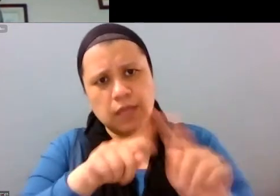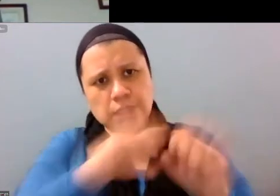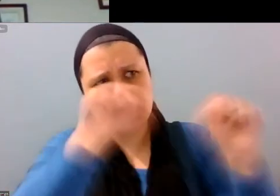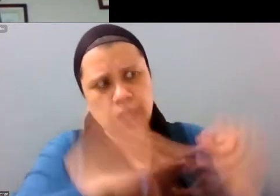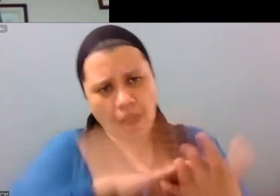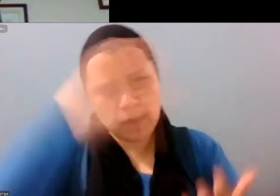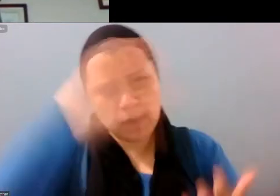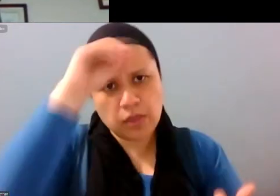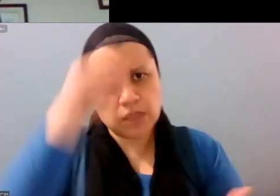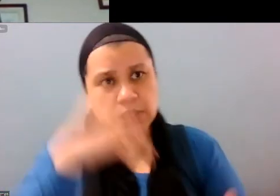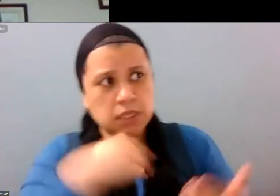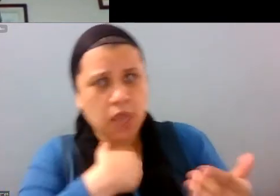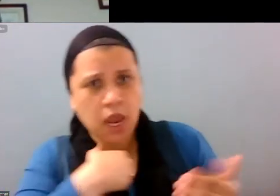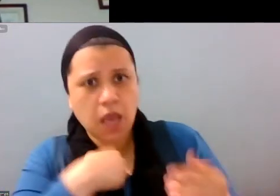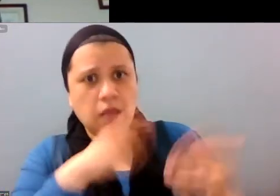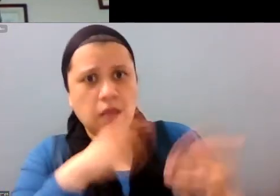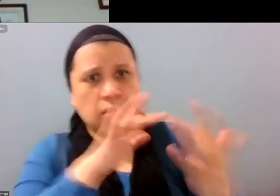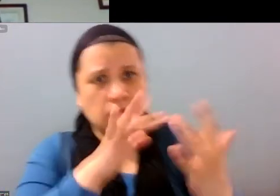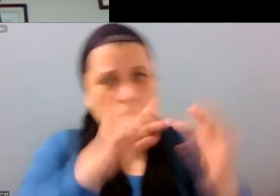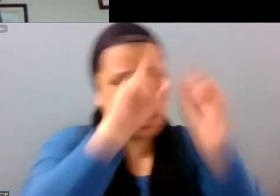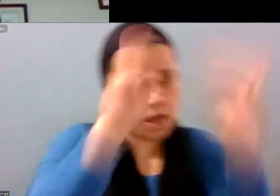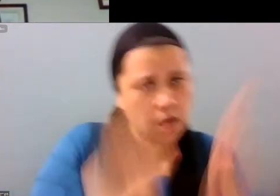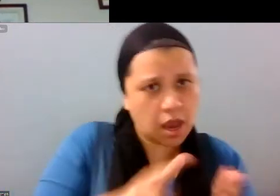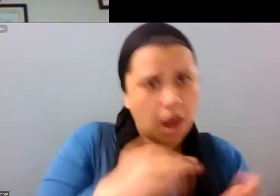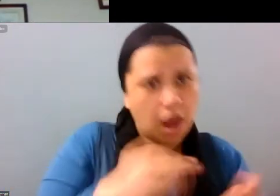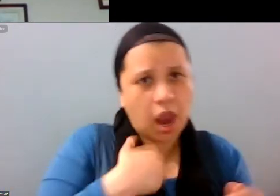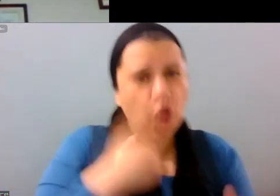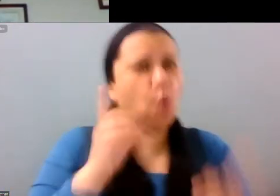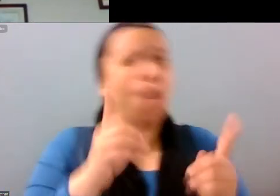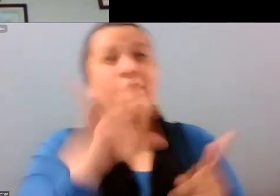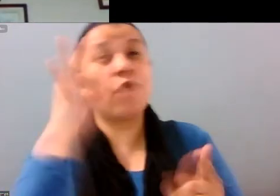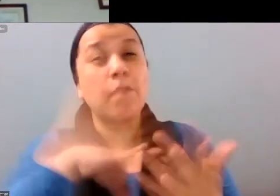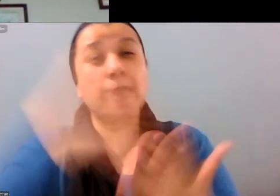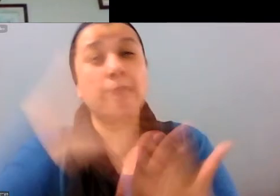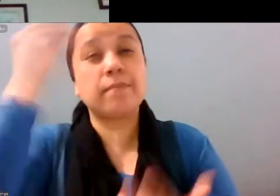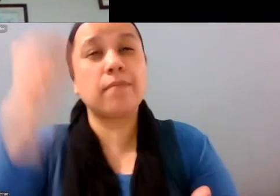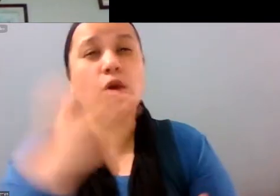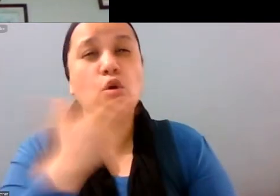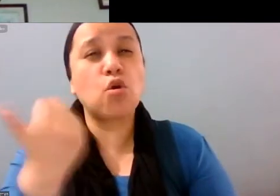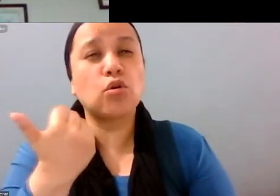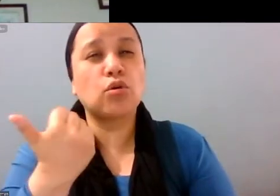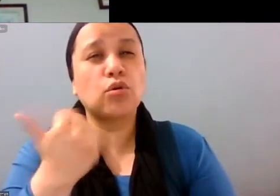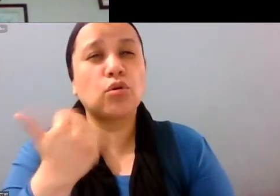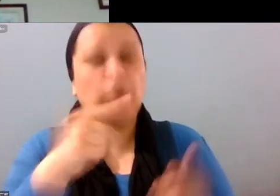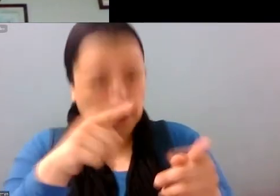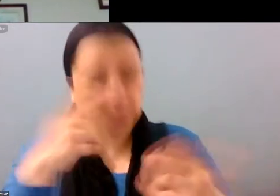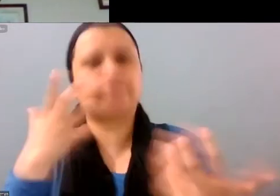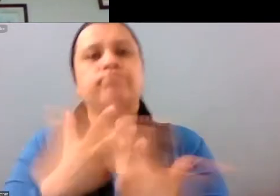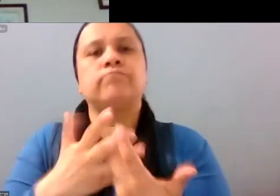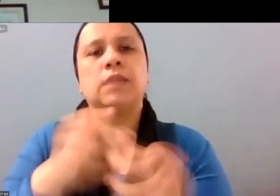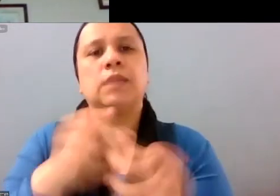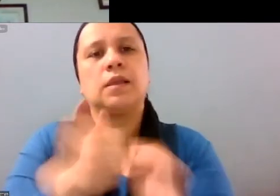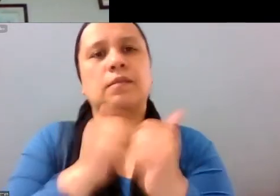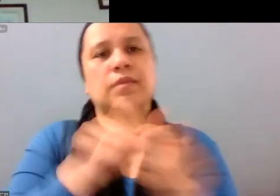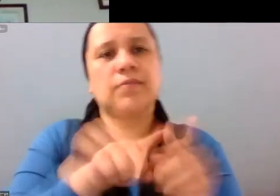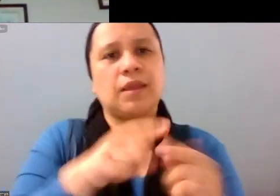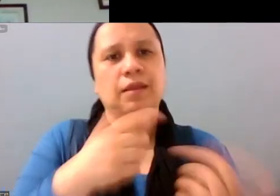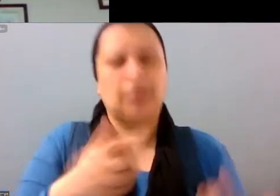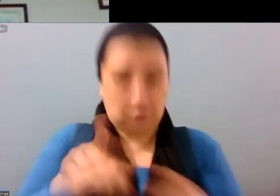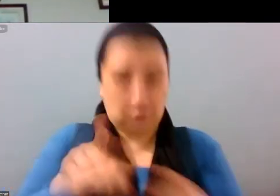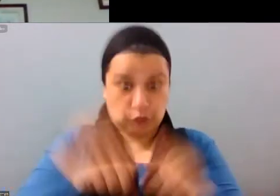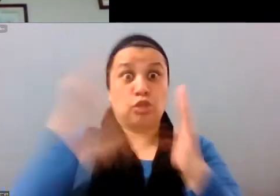tengan acceso a la conectividad sino porque aprenden mejor de otra manera creo que este año 2020 debe claramente darnos una